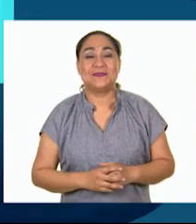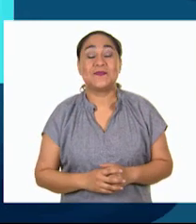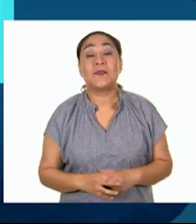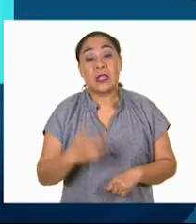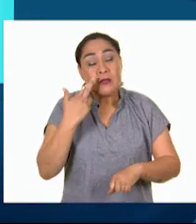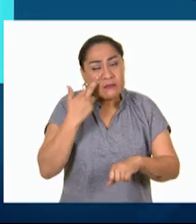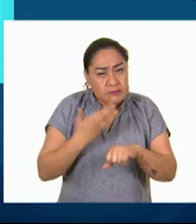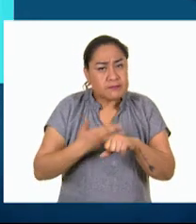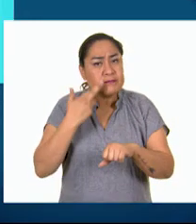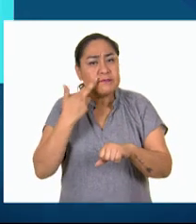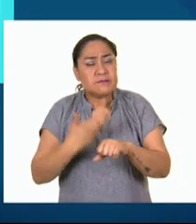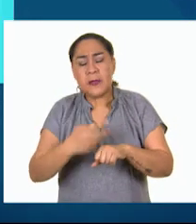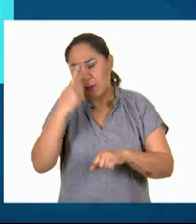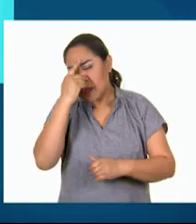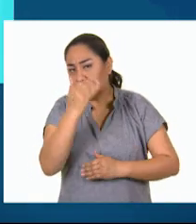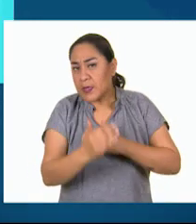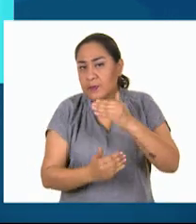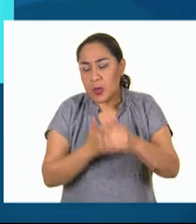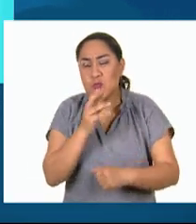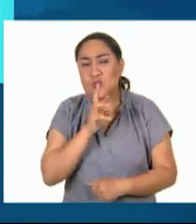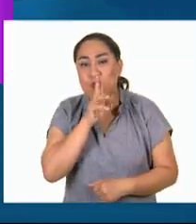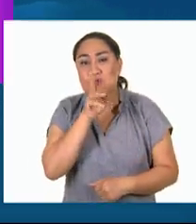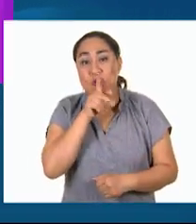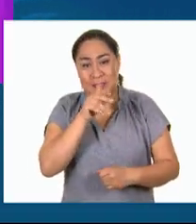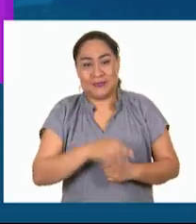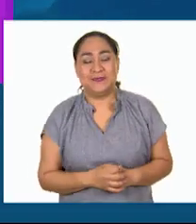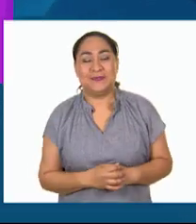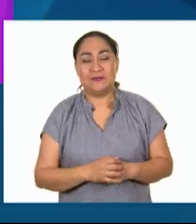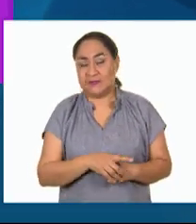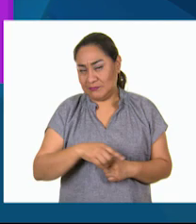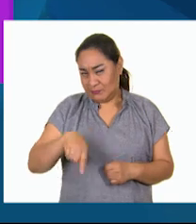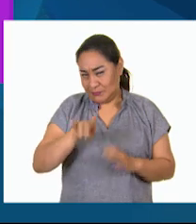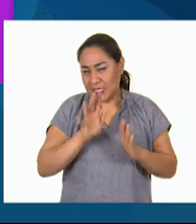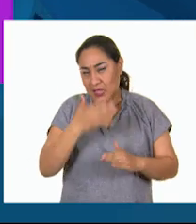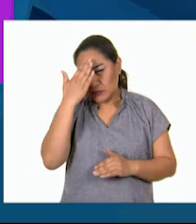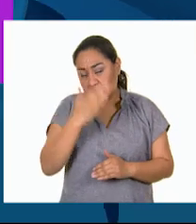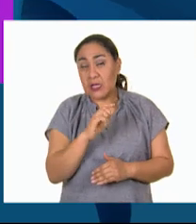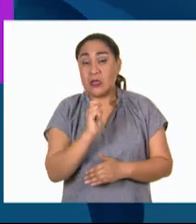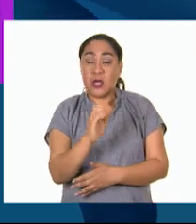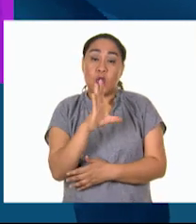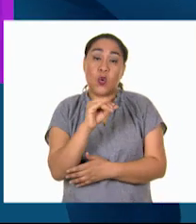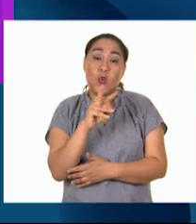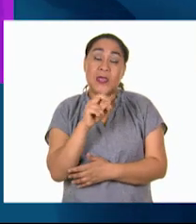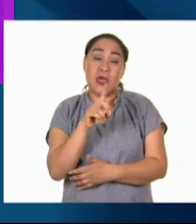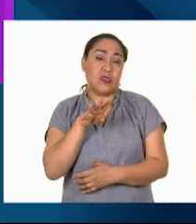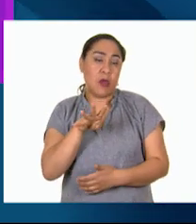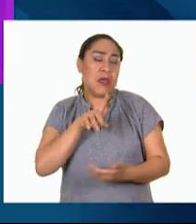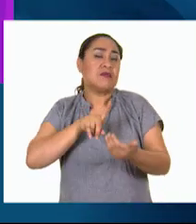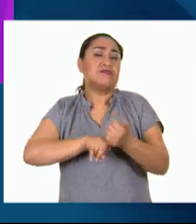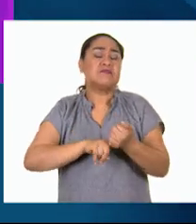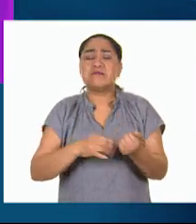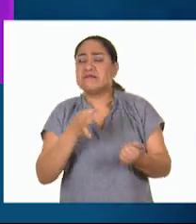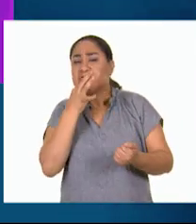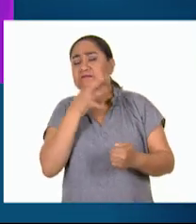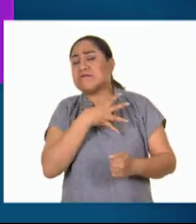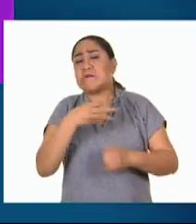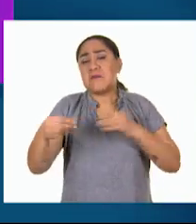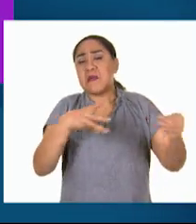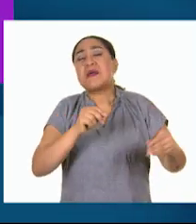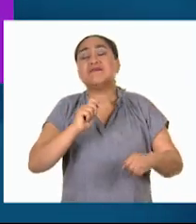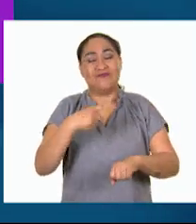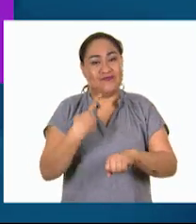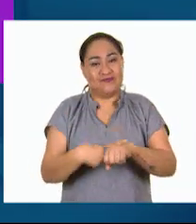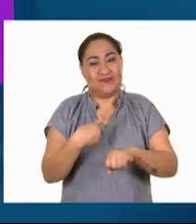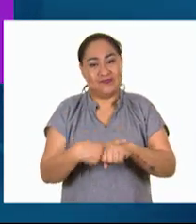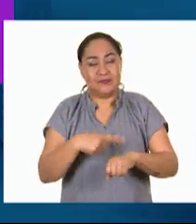Buenas prácticas para seguir adelante. Como todos sabemos, la COVID-19 es una enfermedad que se contagia muy fácilmente entre las